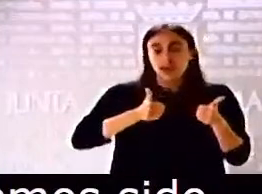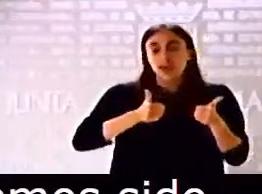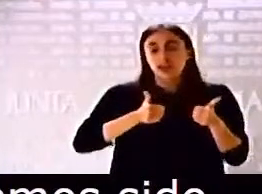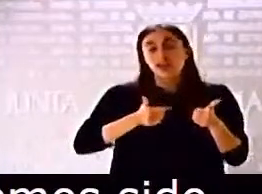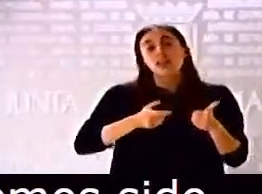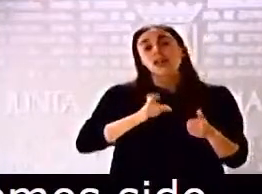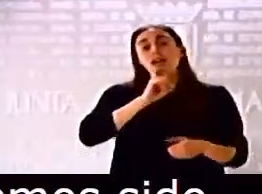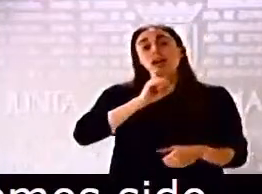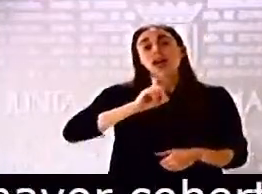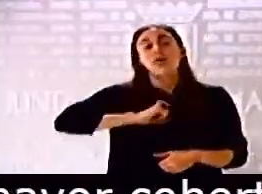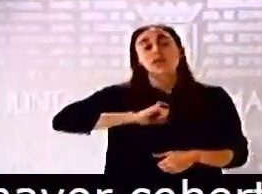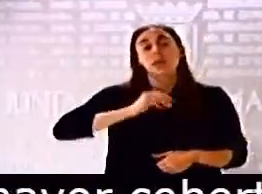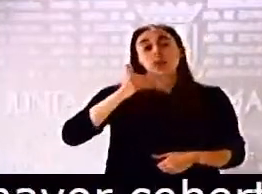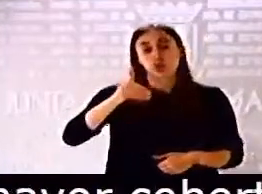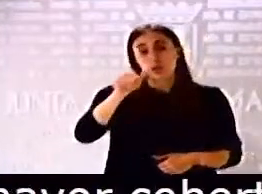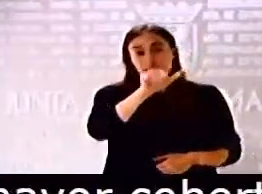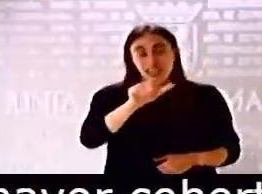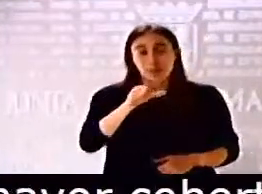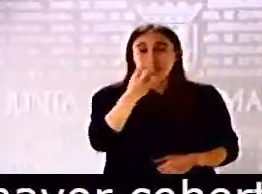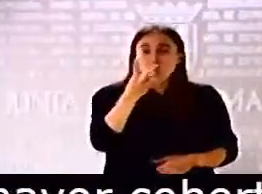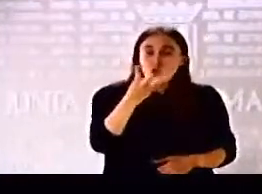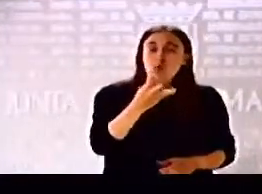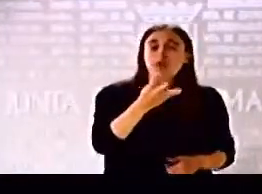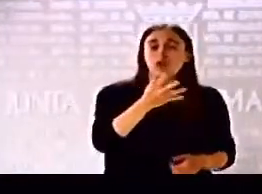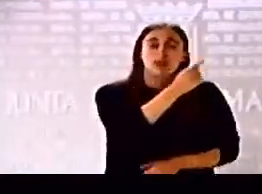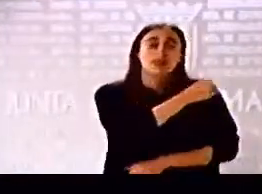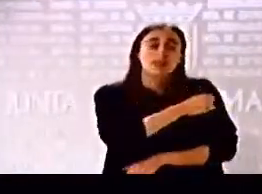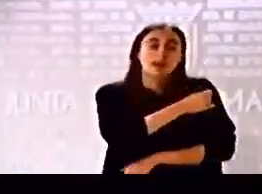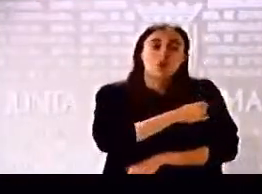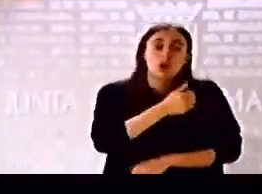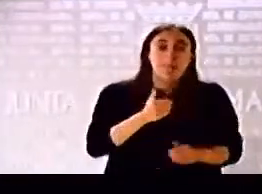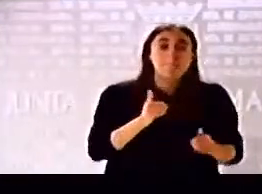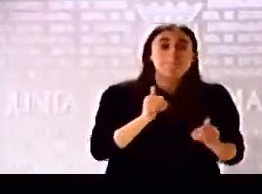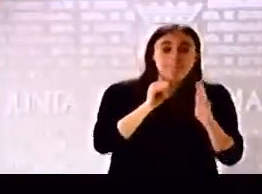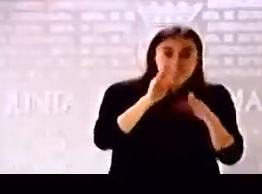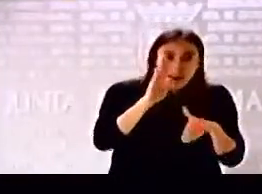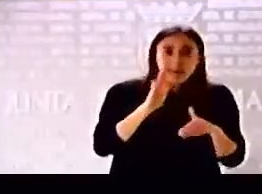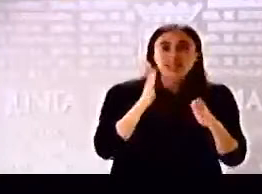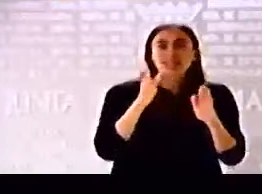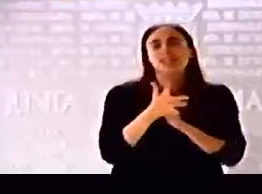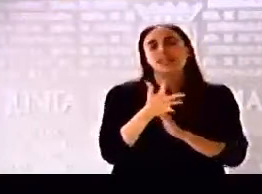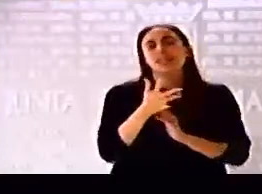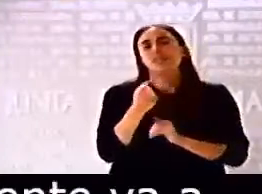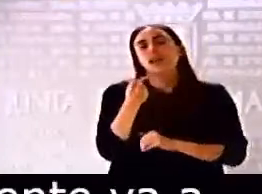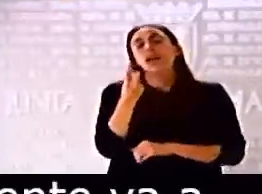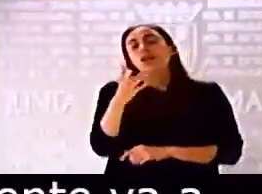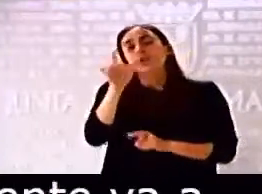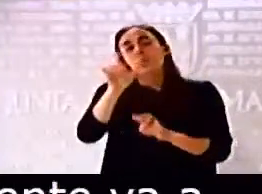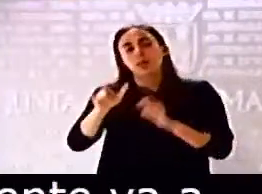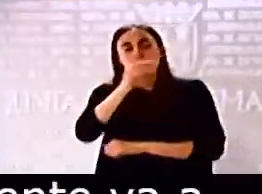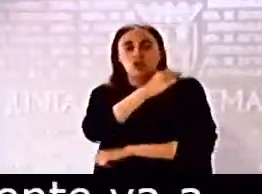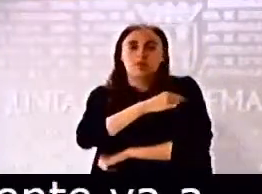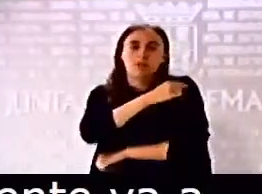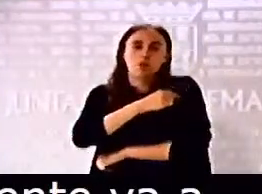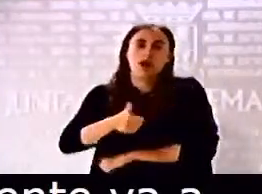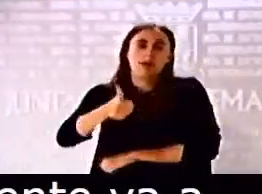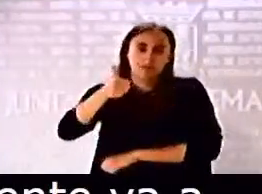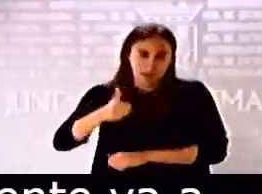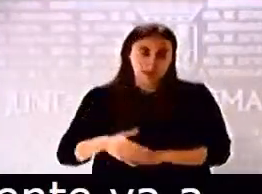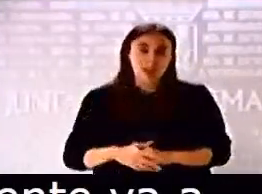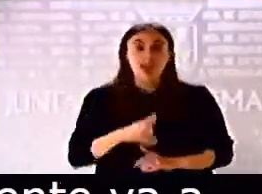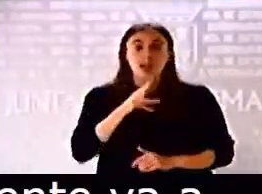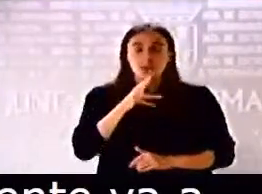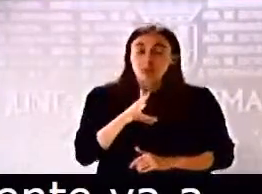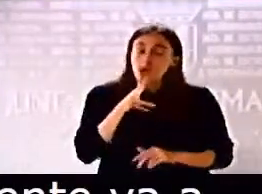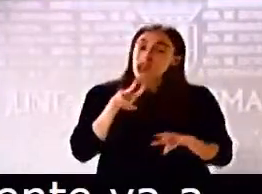semana siguiente van a llegar más dosis todavía de vacunas, con lo cual seremos capaces de vacunar a mayor población. Por eso les decía